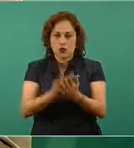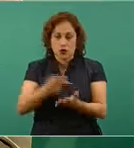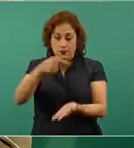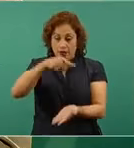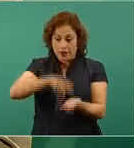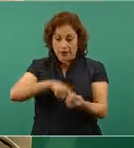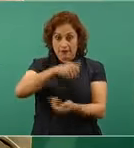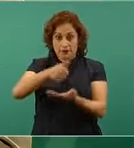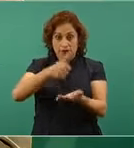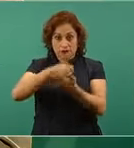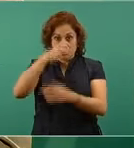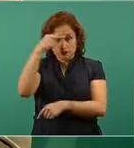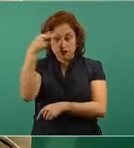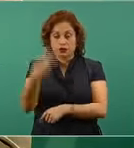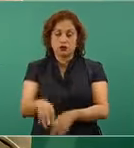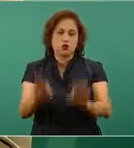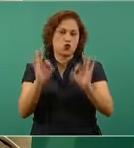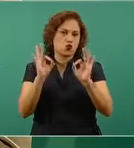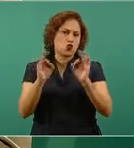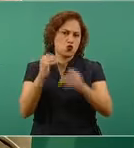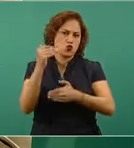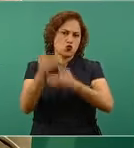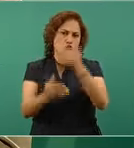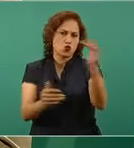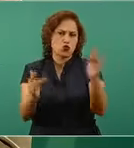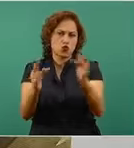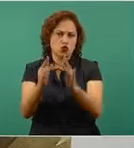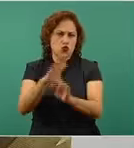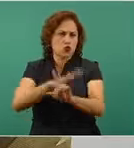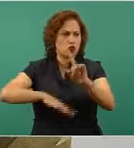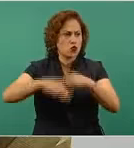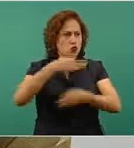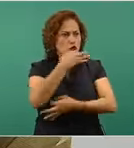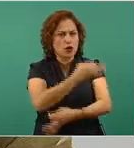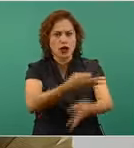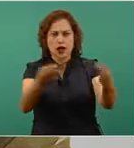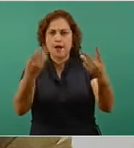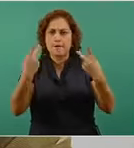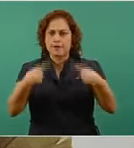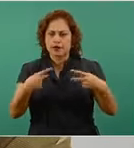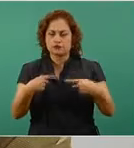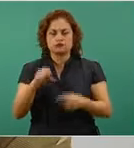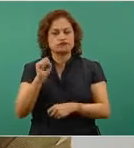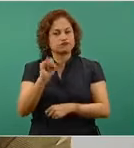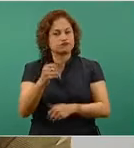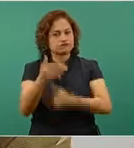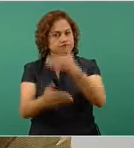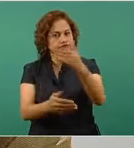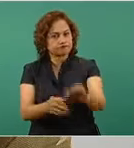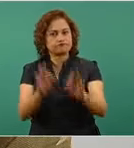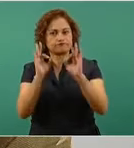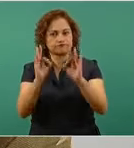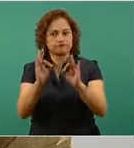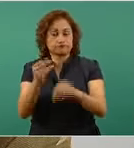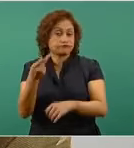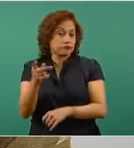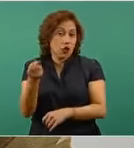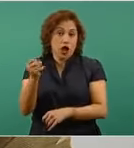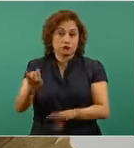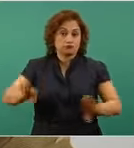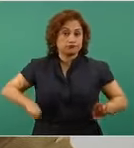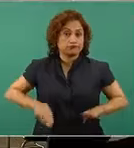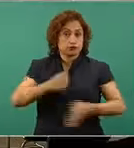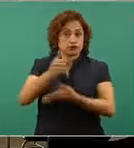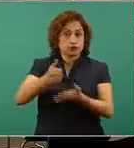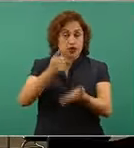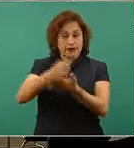una muy buen canal de comunicación hacia la población, pero pues esto es precisamente lo que hace la Ciudad de México, entonces nosotros